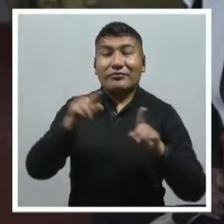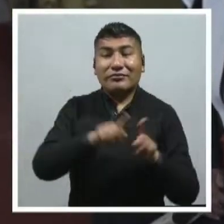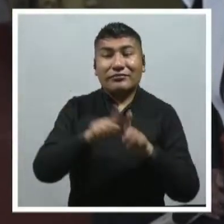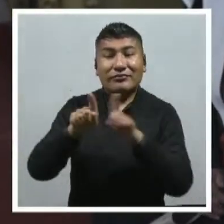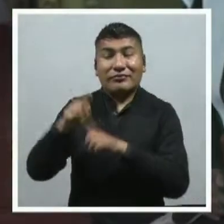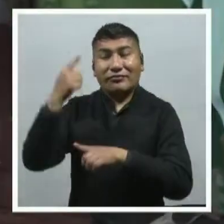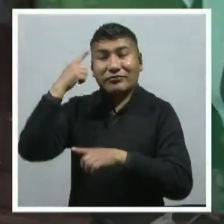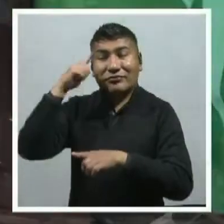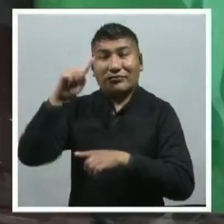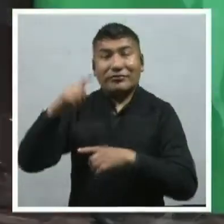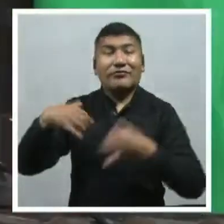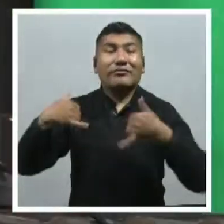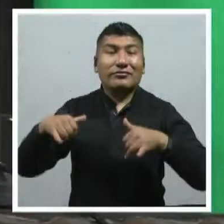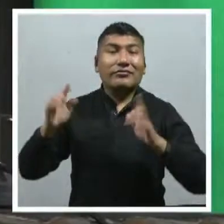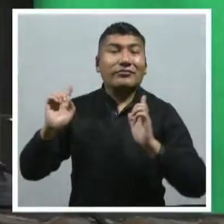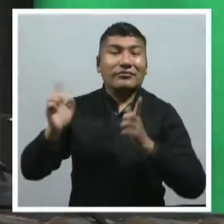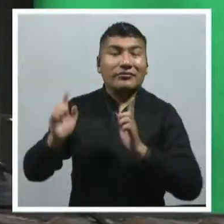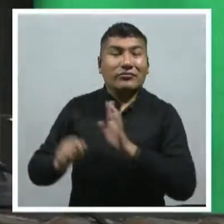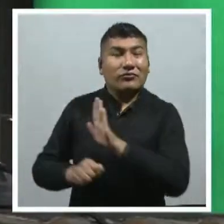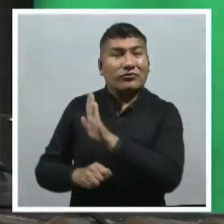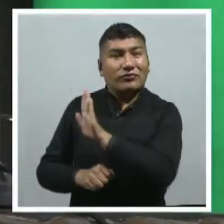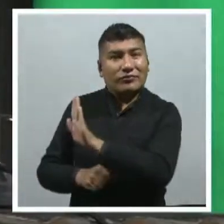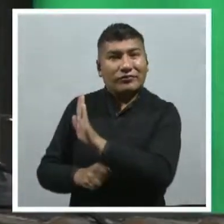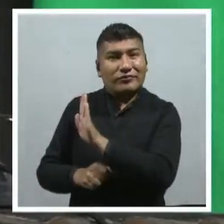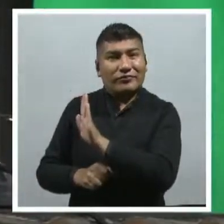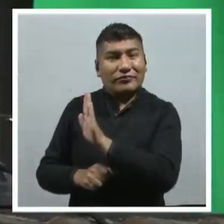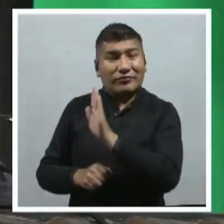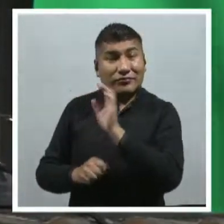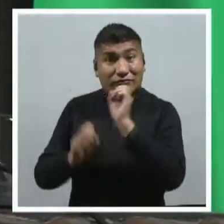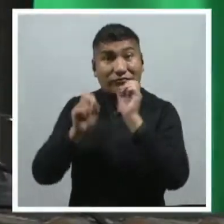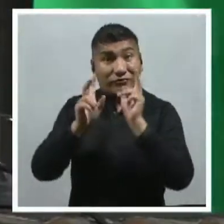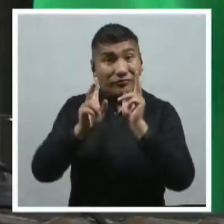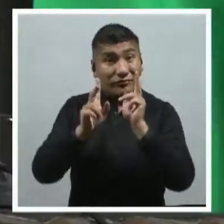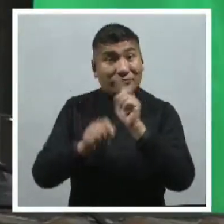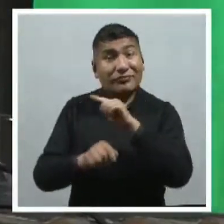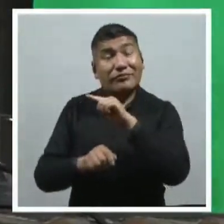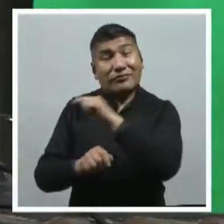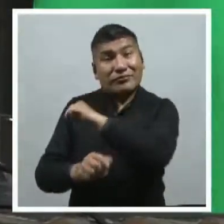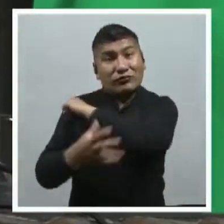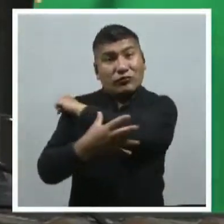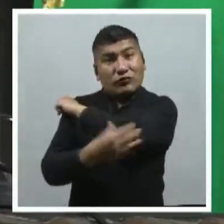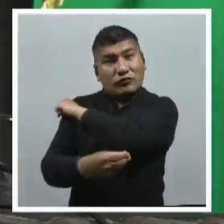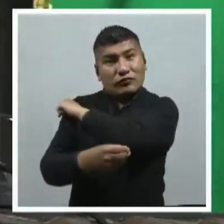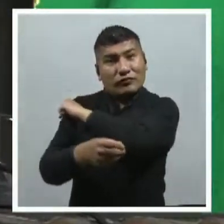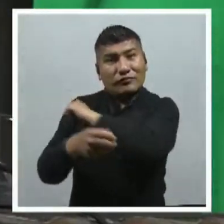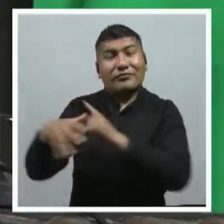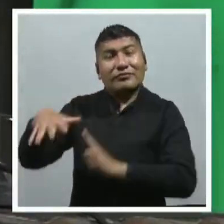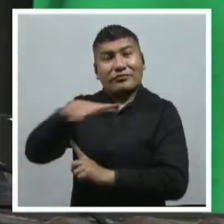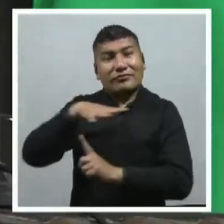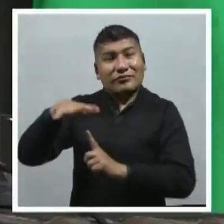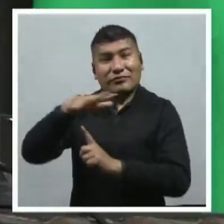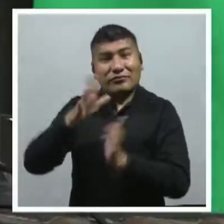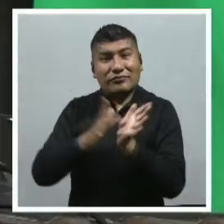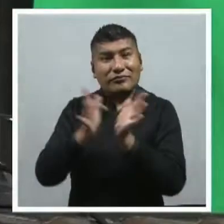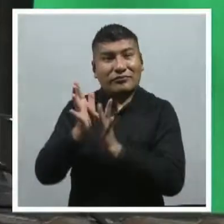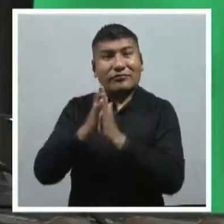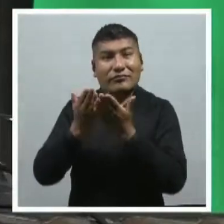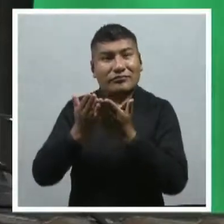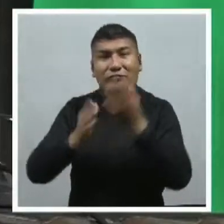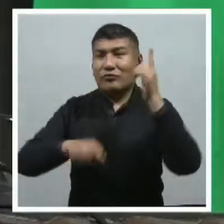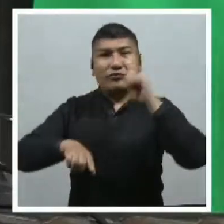para distraerse. ¿Ya? Eso es el pobre en la Biblia. Por favor, no